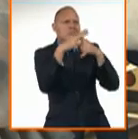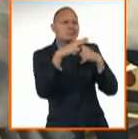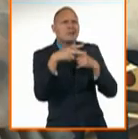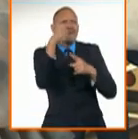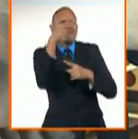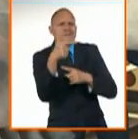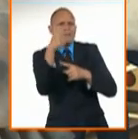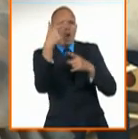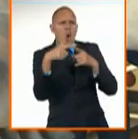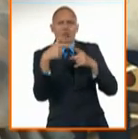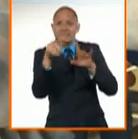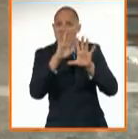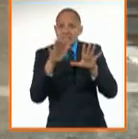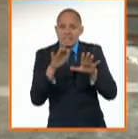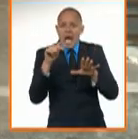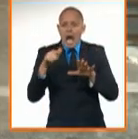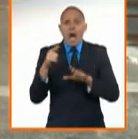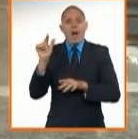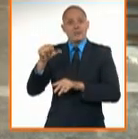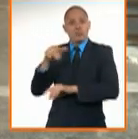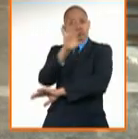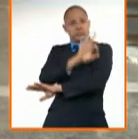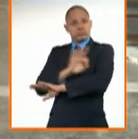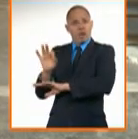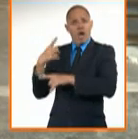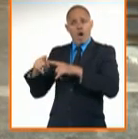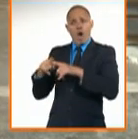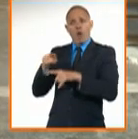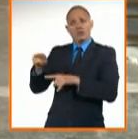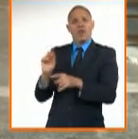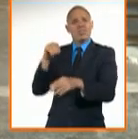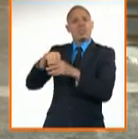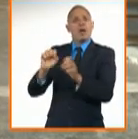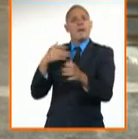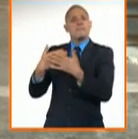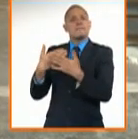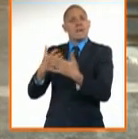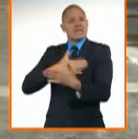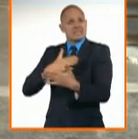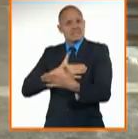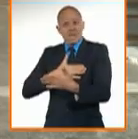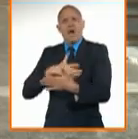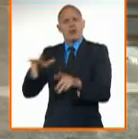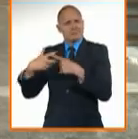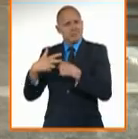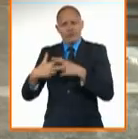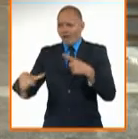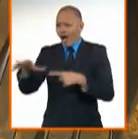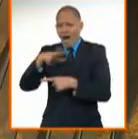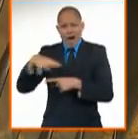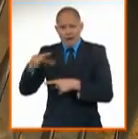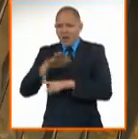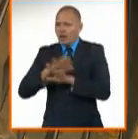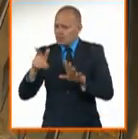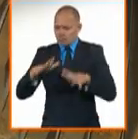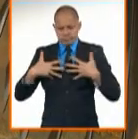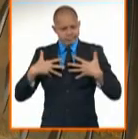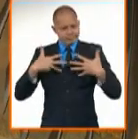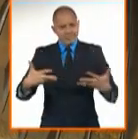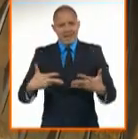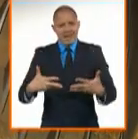especialistas y técnicos de la empresa de mantenimiento las centrales eléctricas asumieron el ciento por ciento